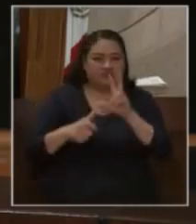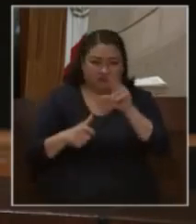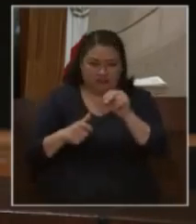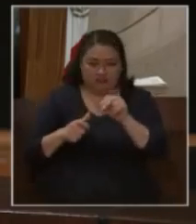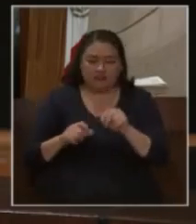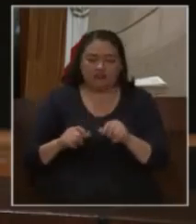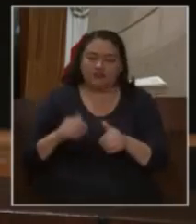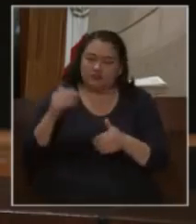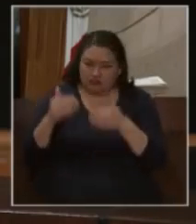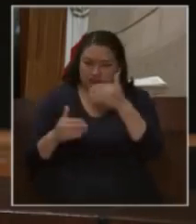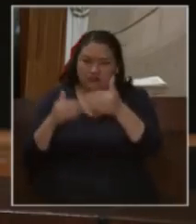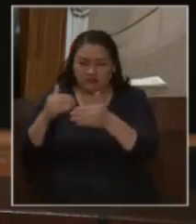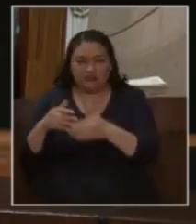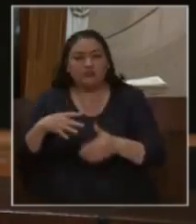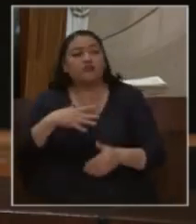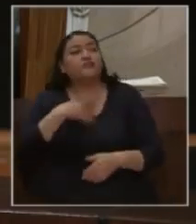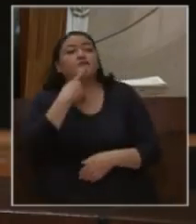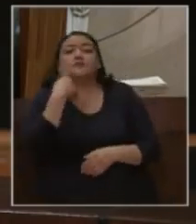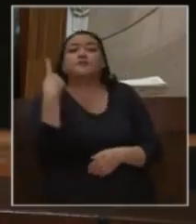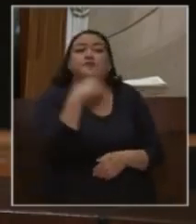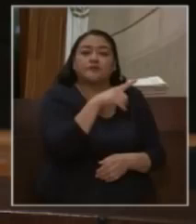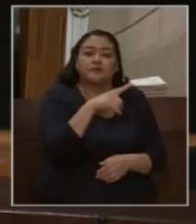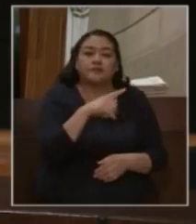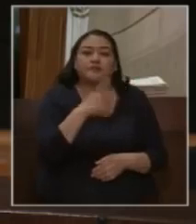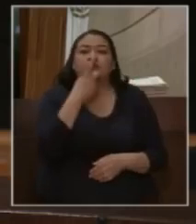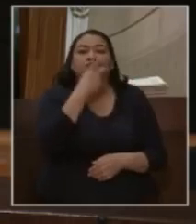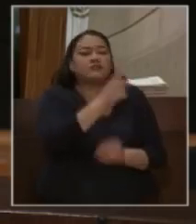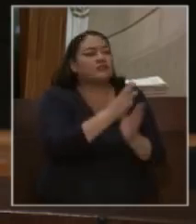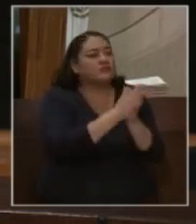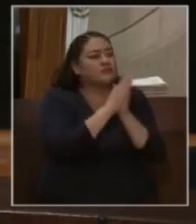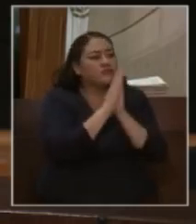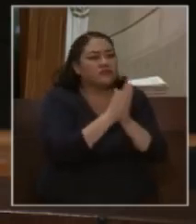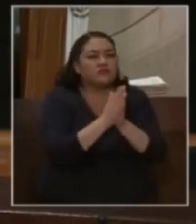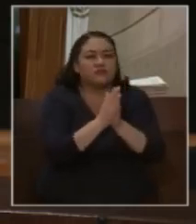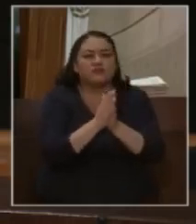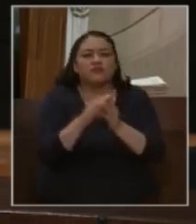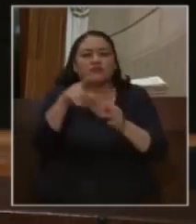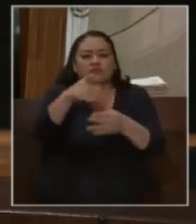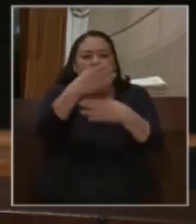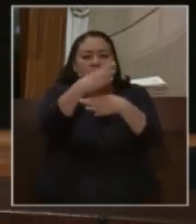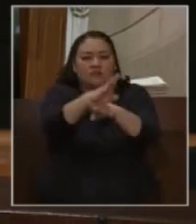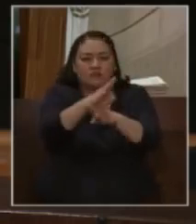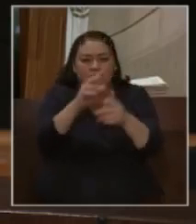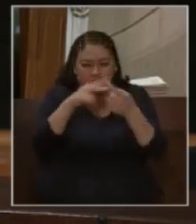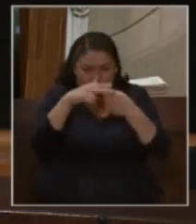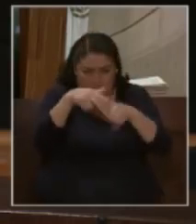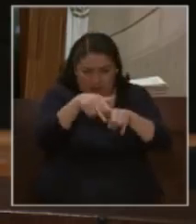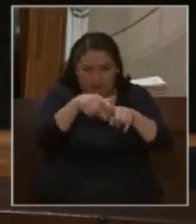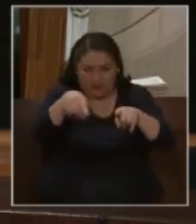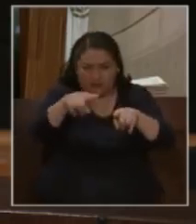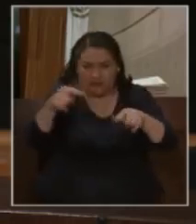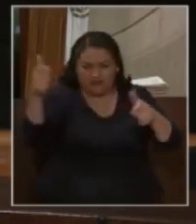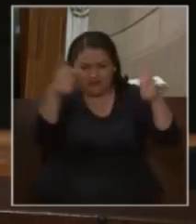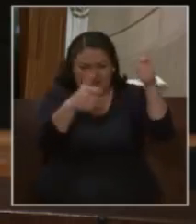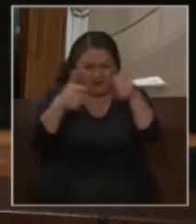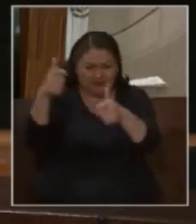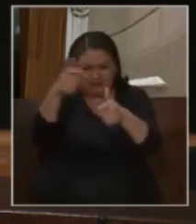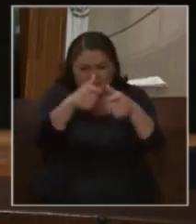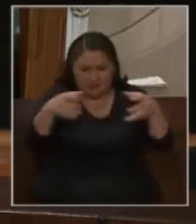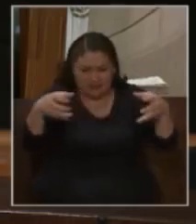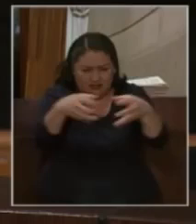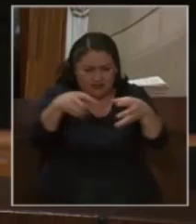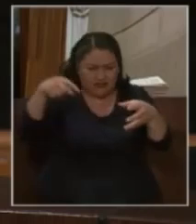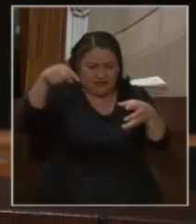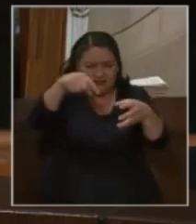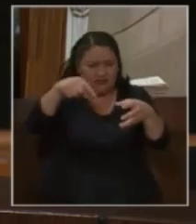queja señalando y solicitando se investiguen el origen de los recursos entregados al fideicomiso, así como